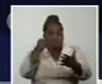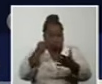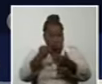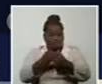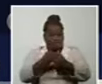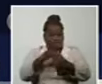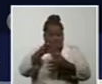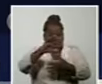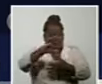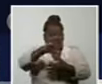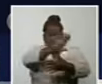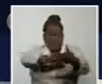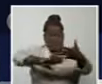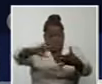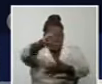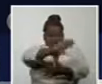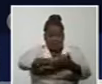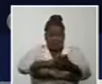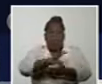región